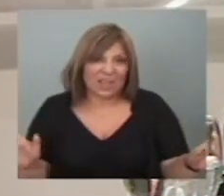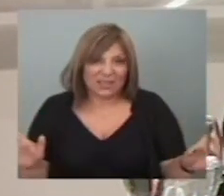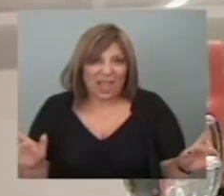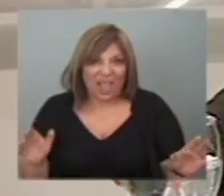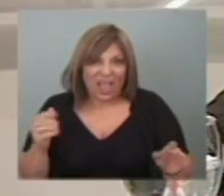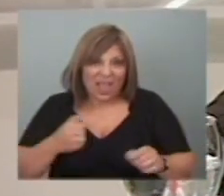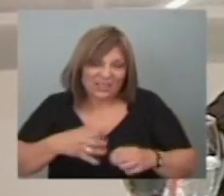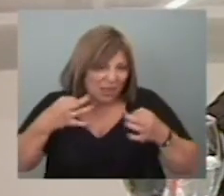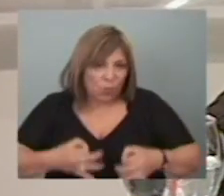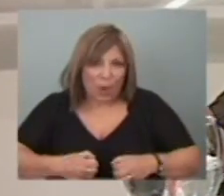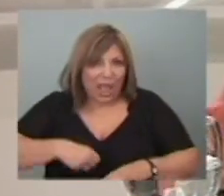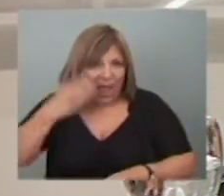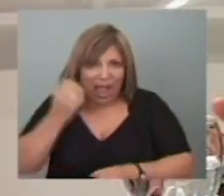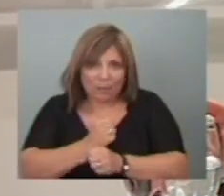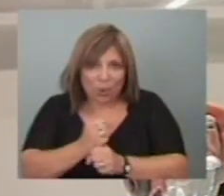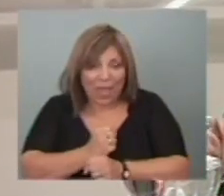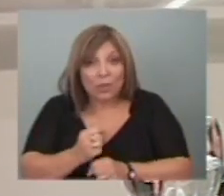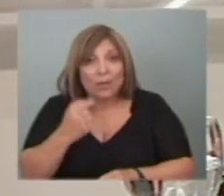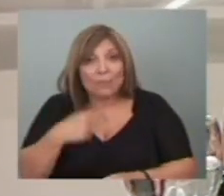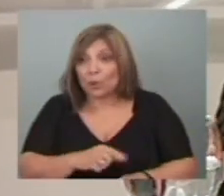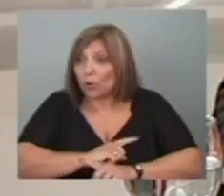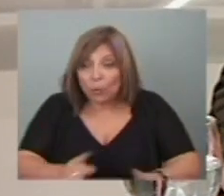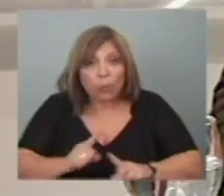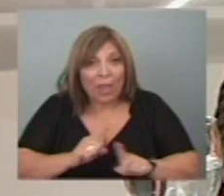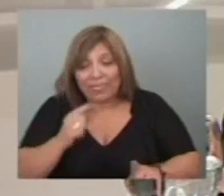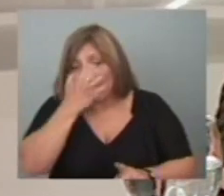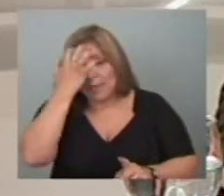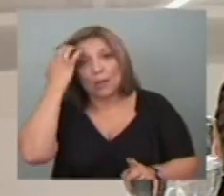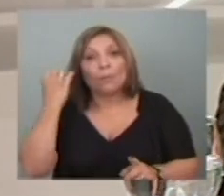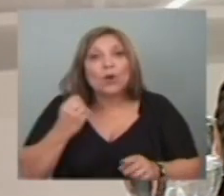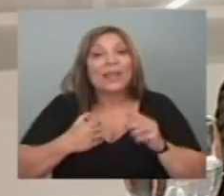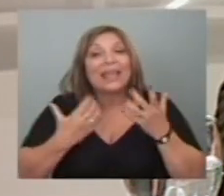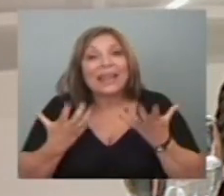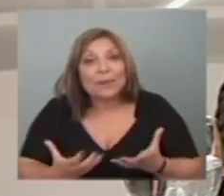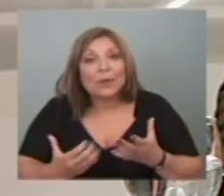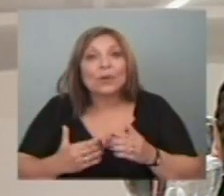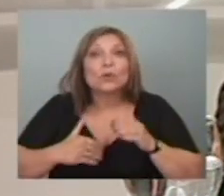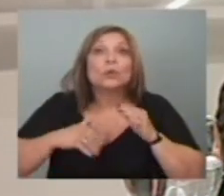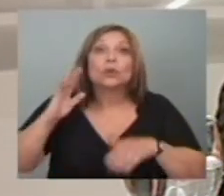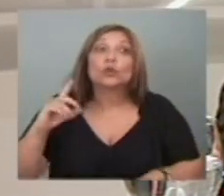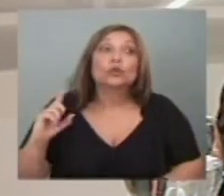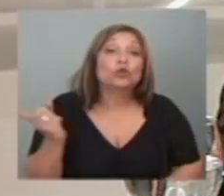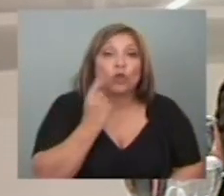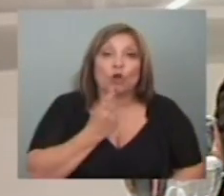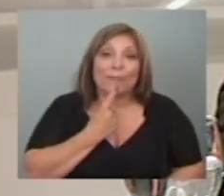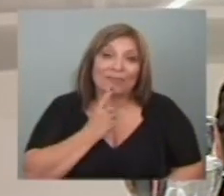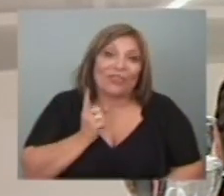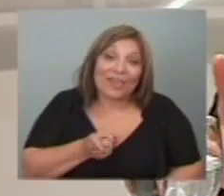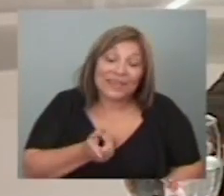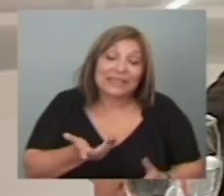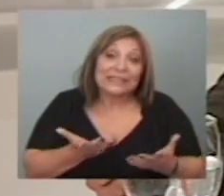vigente. En segundo lugar, si eso no es posible porque se trata de consensos suprapartidarios y hay